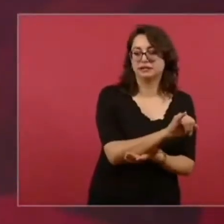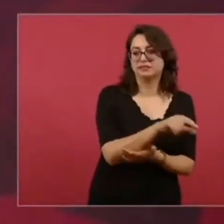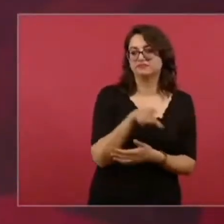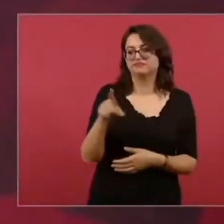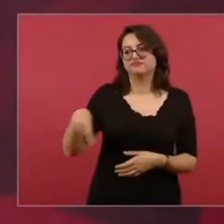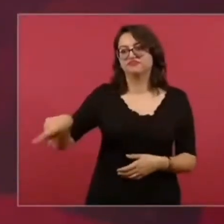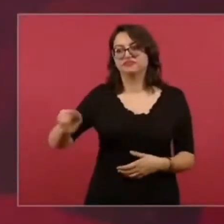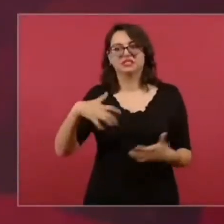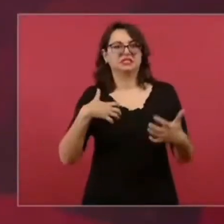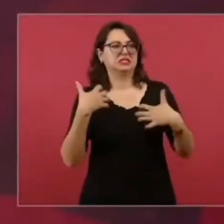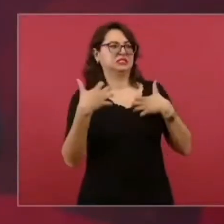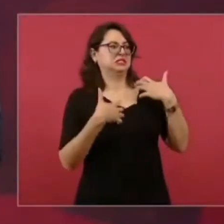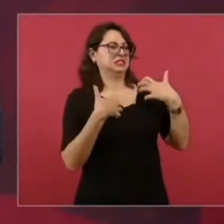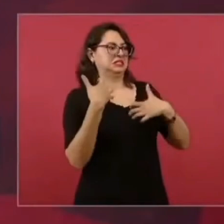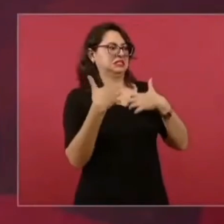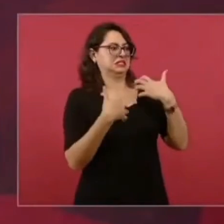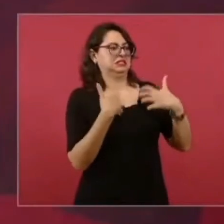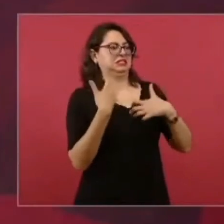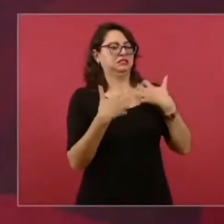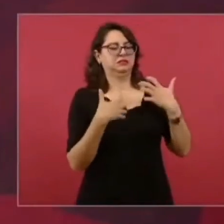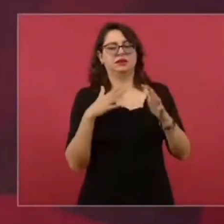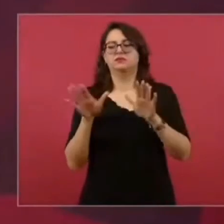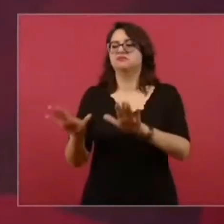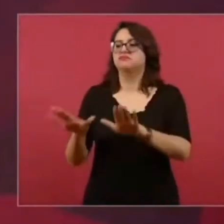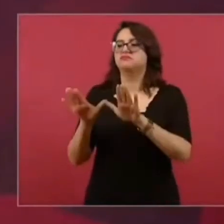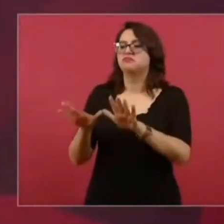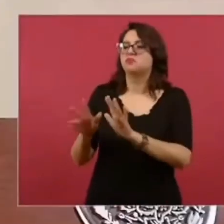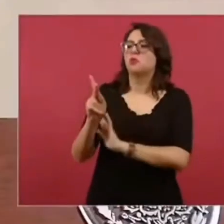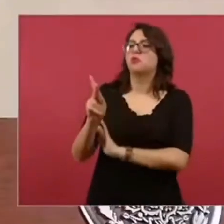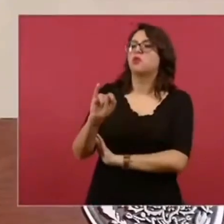que se terminaran de convertir en PRIAN.